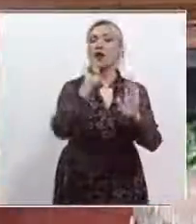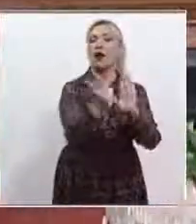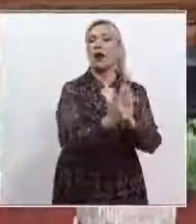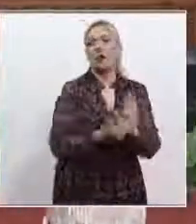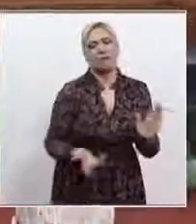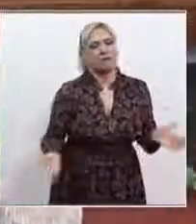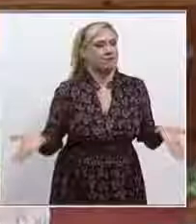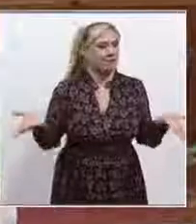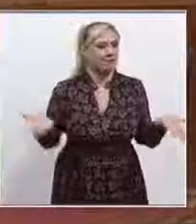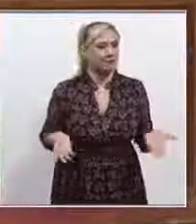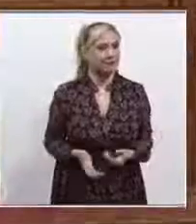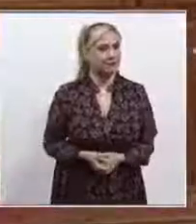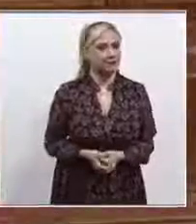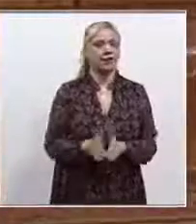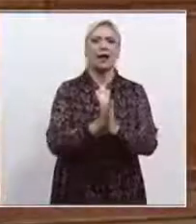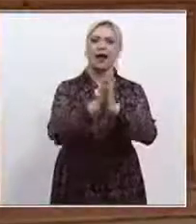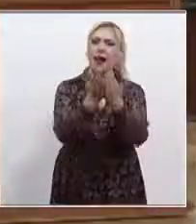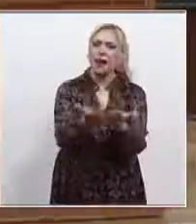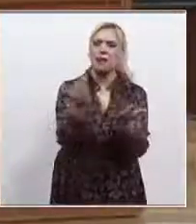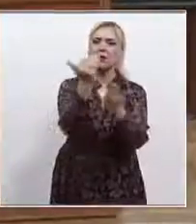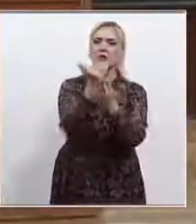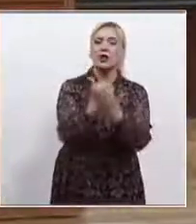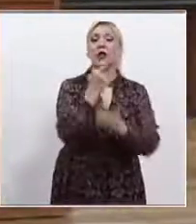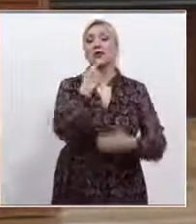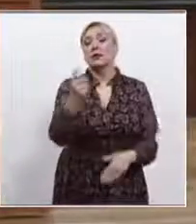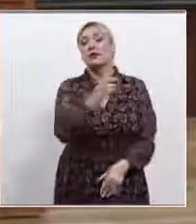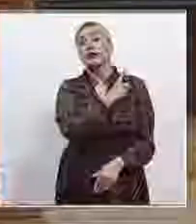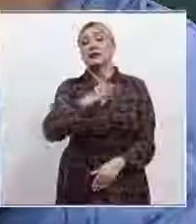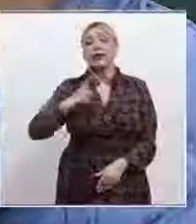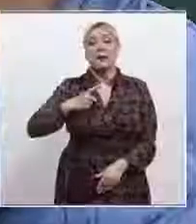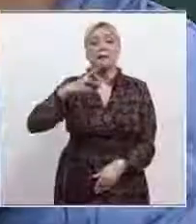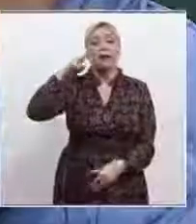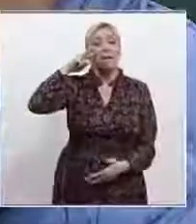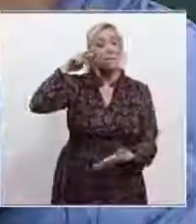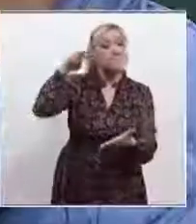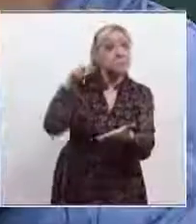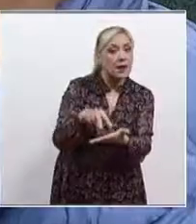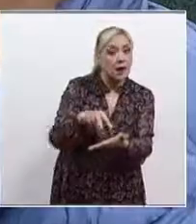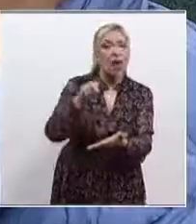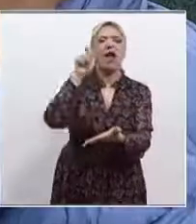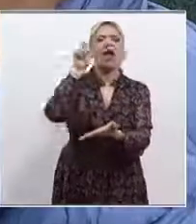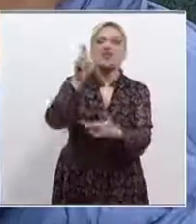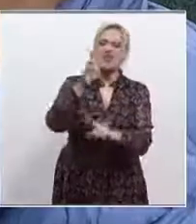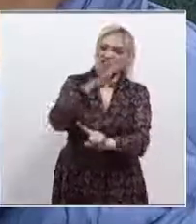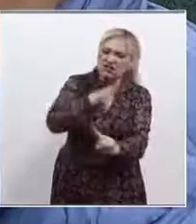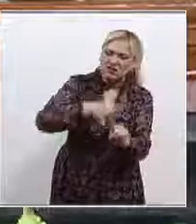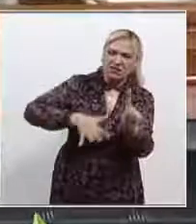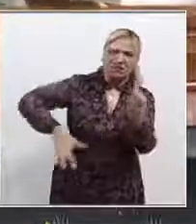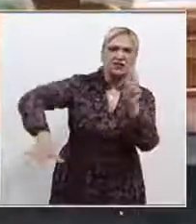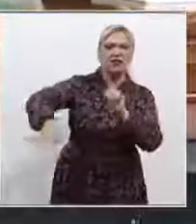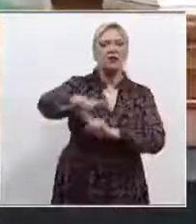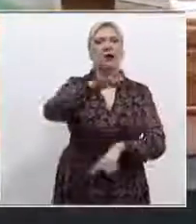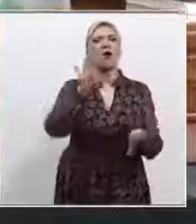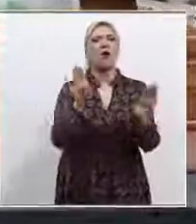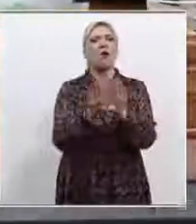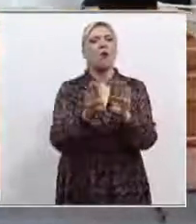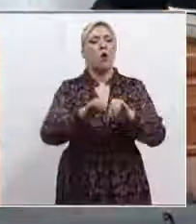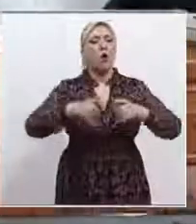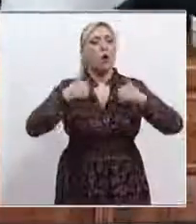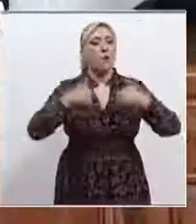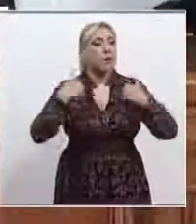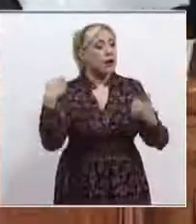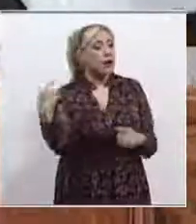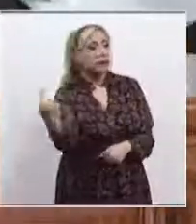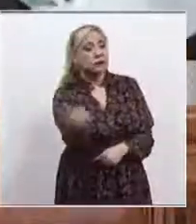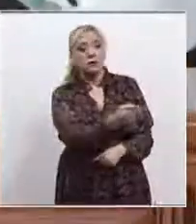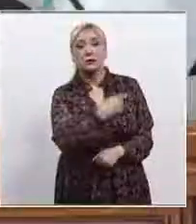Durante los comentarios del libro se indicó también que se debe tomar en cuenta el contexto en el que se desarrollan los jóvenes y